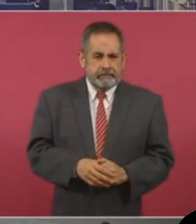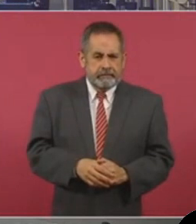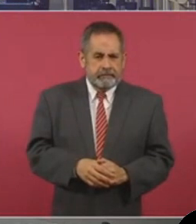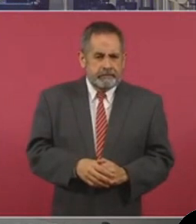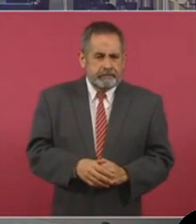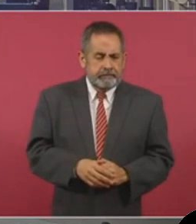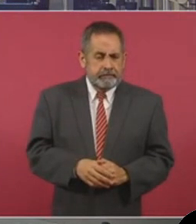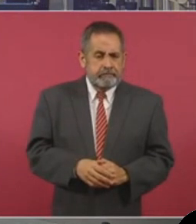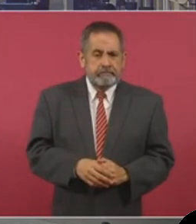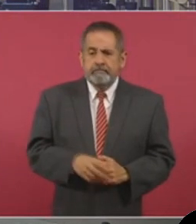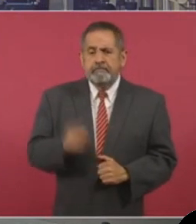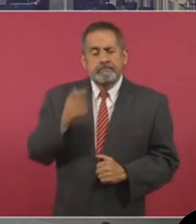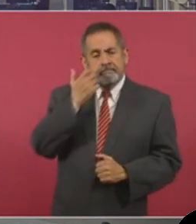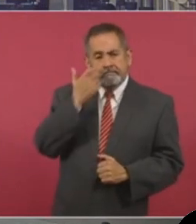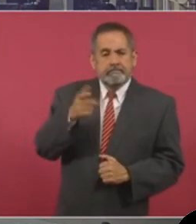unir